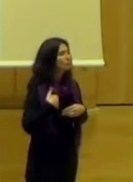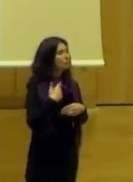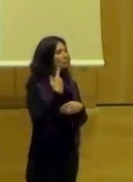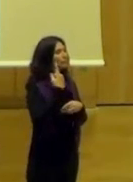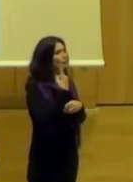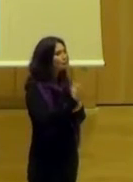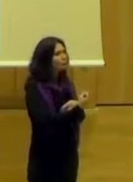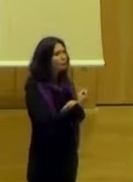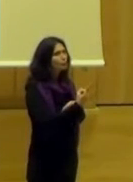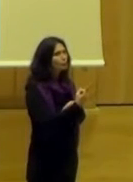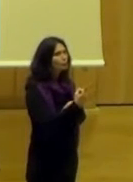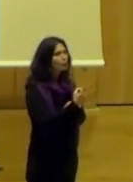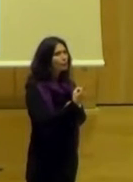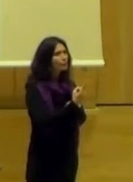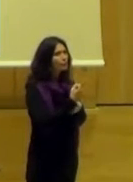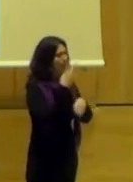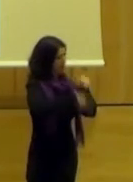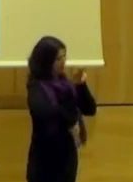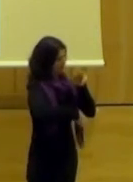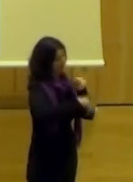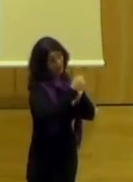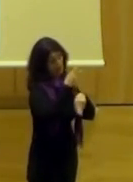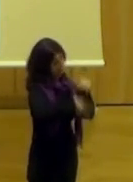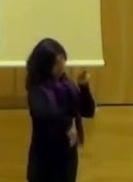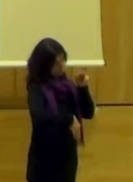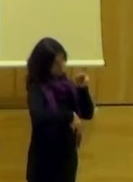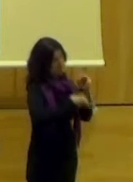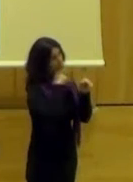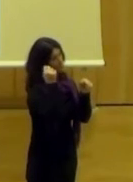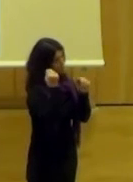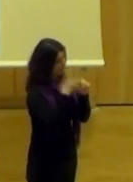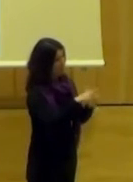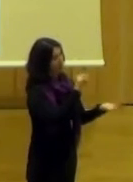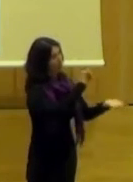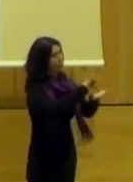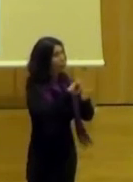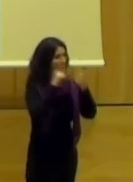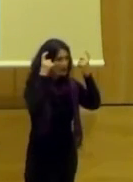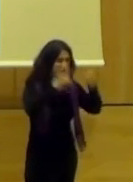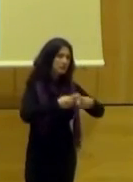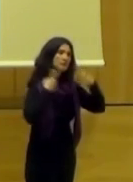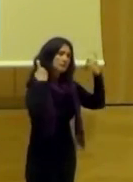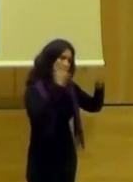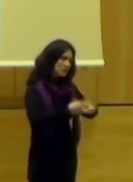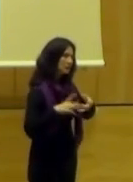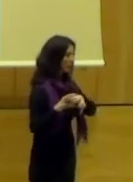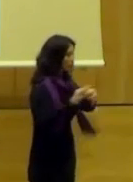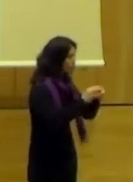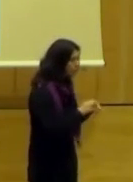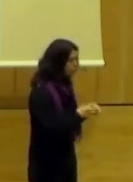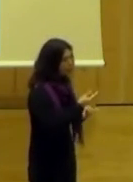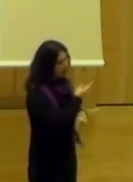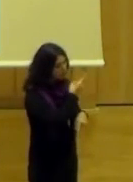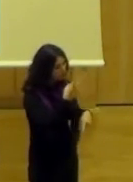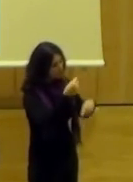que hay un límite que hay que ponerle a eso. Está muy bien que la ciudadanía intente hacer frente de forma conjunta